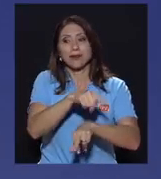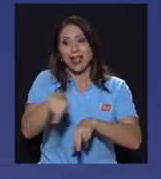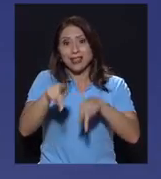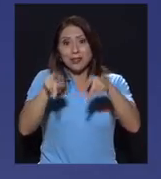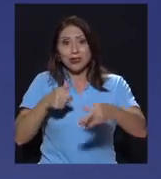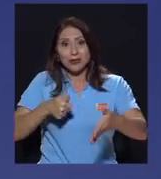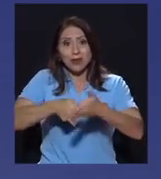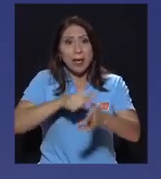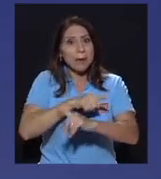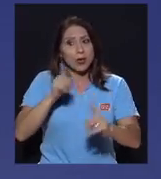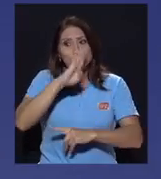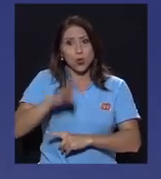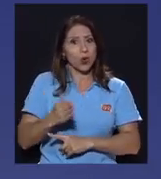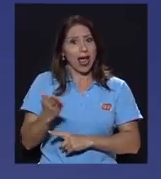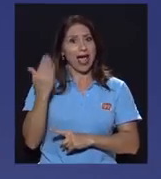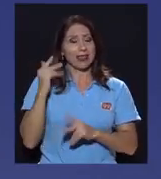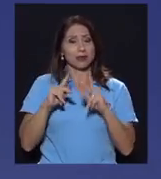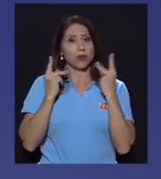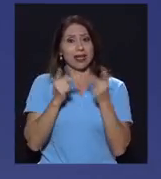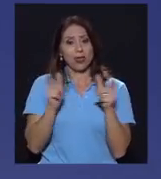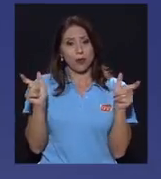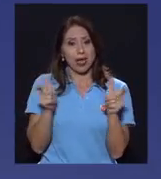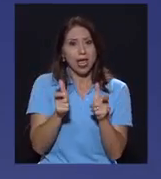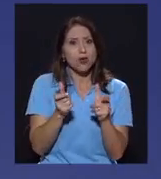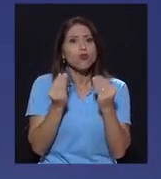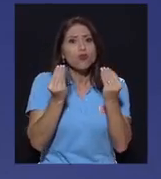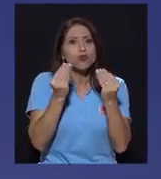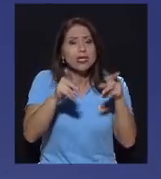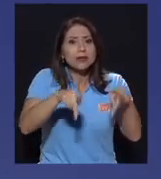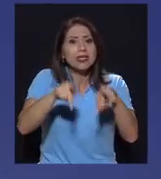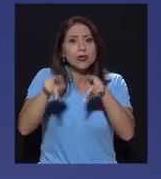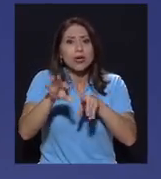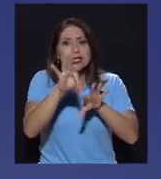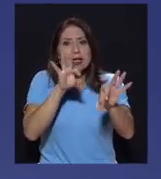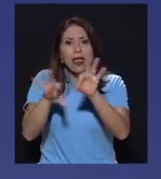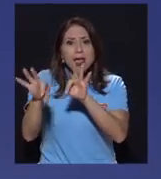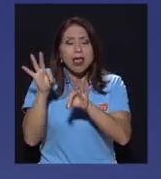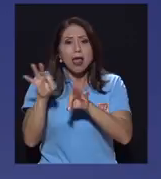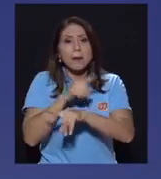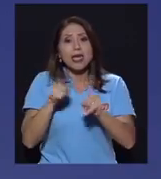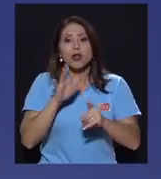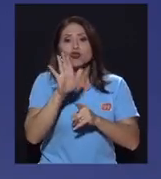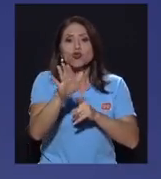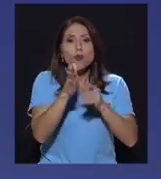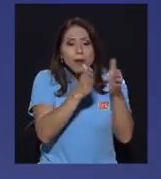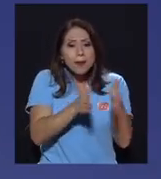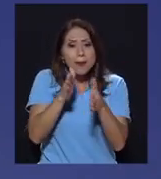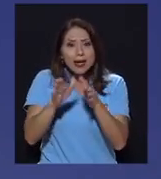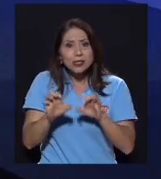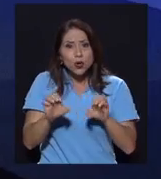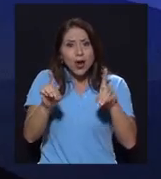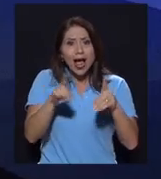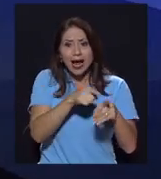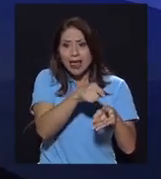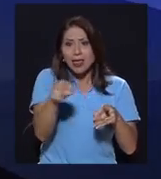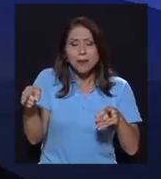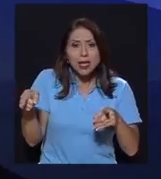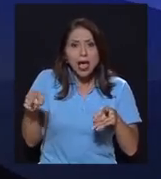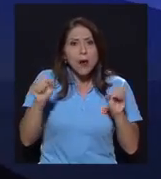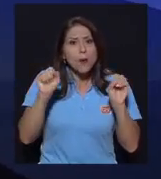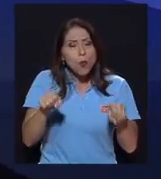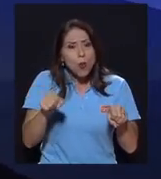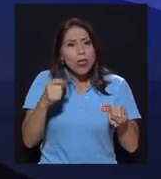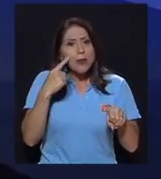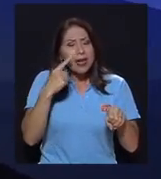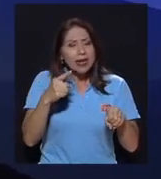nunca había pasado que un partido tan pequeño tuviese tantas personas y que de repente en las formaciones académicas pudiesen encontrarse